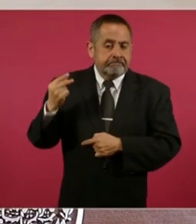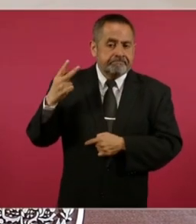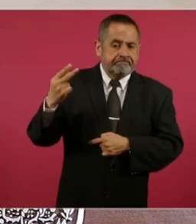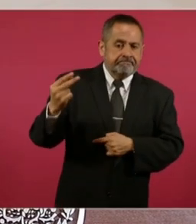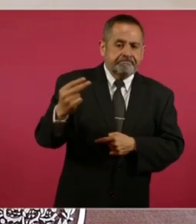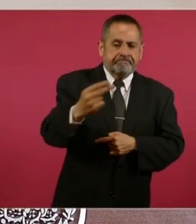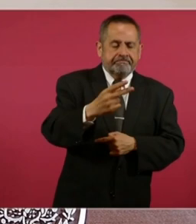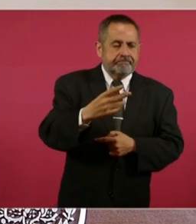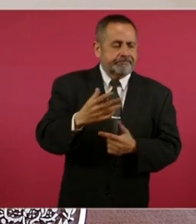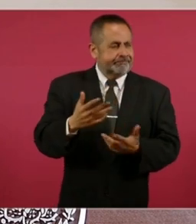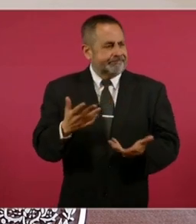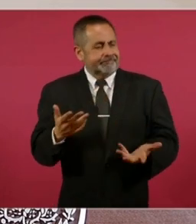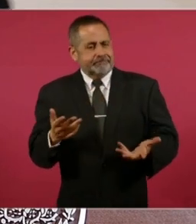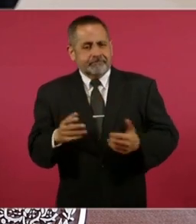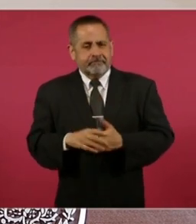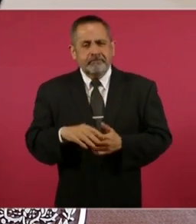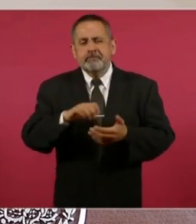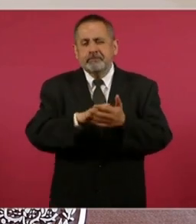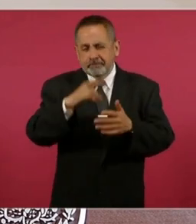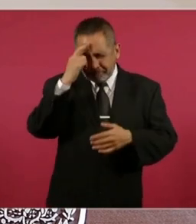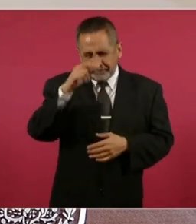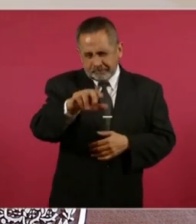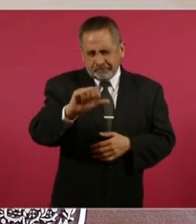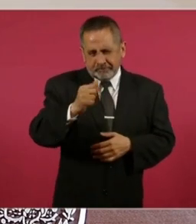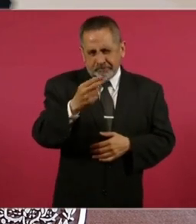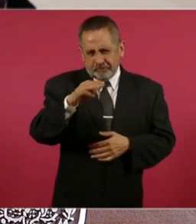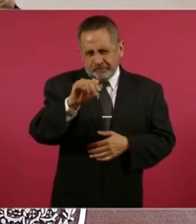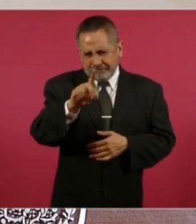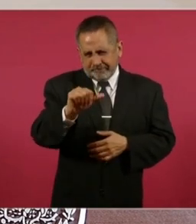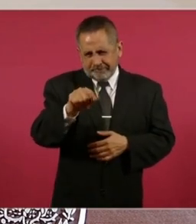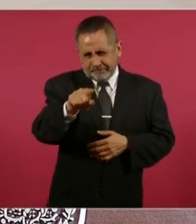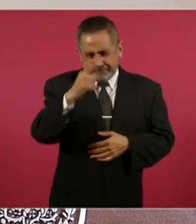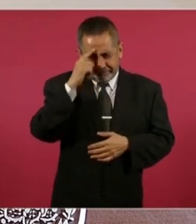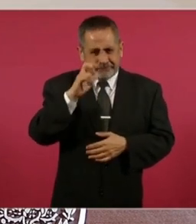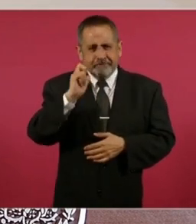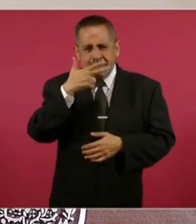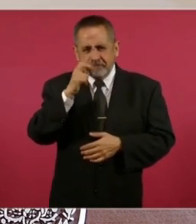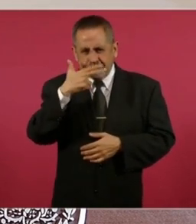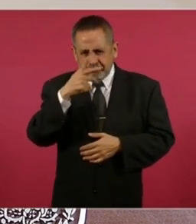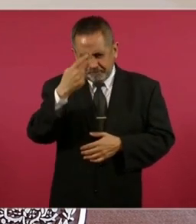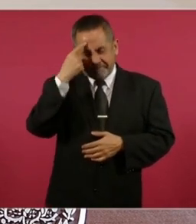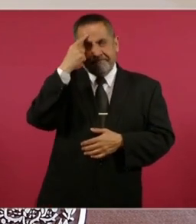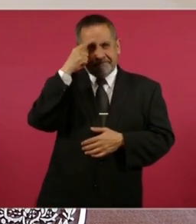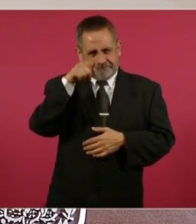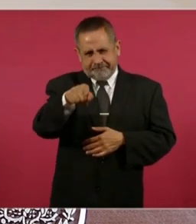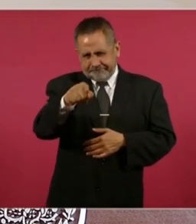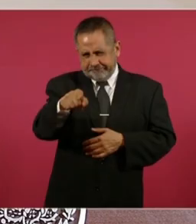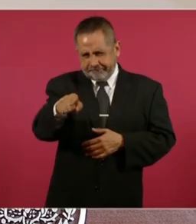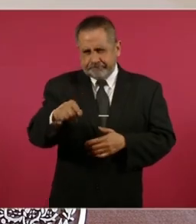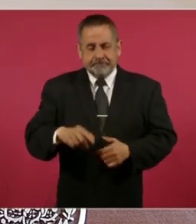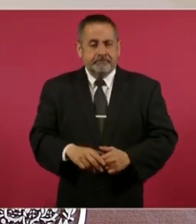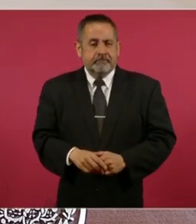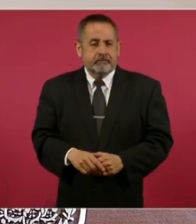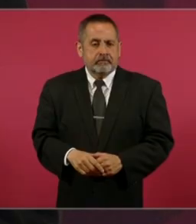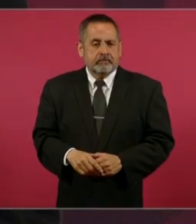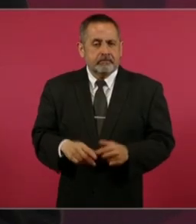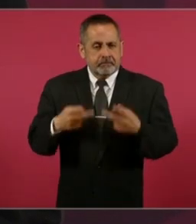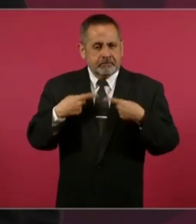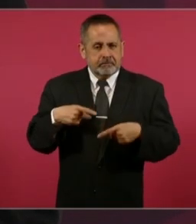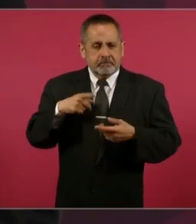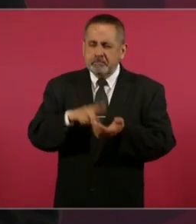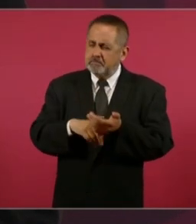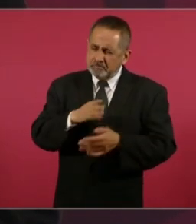cuartel Ahumada por ejemplo tengo aquí Chihuahua qué gente tan